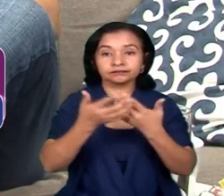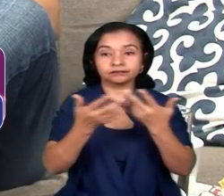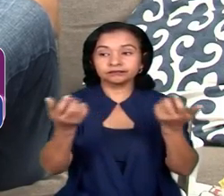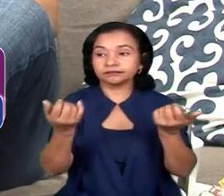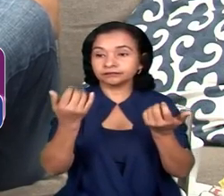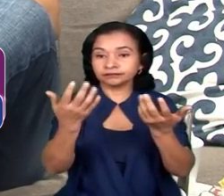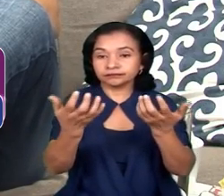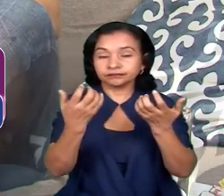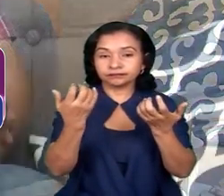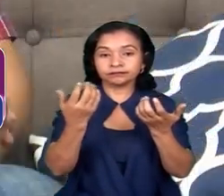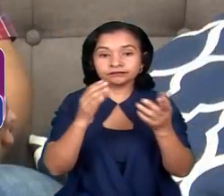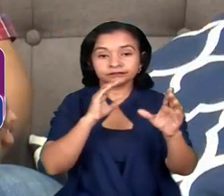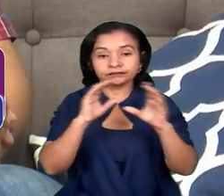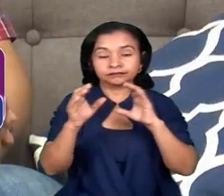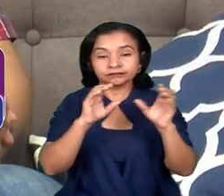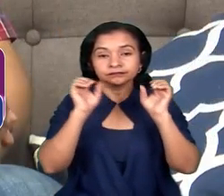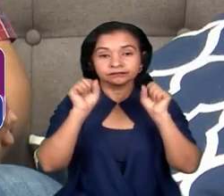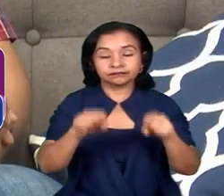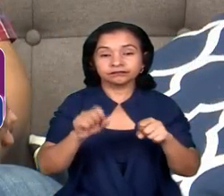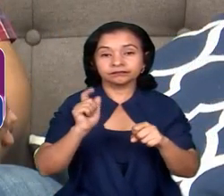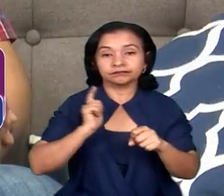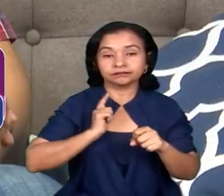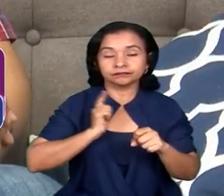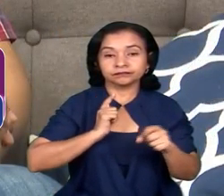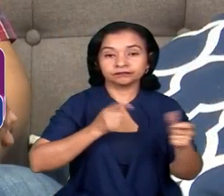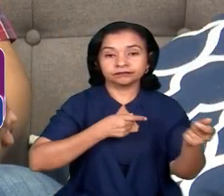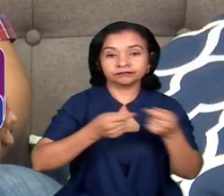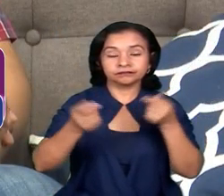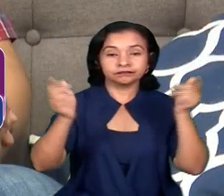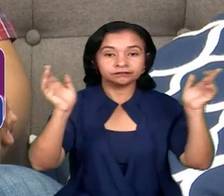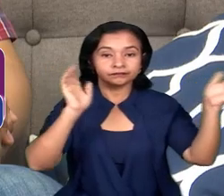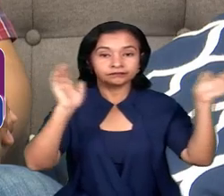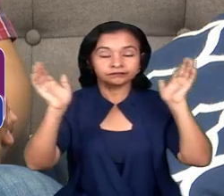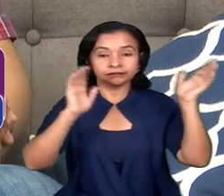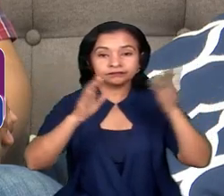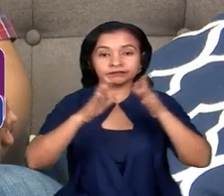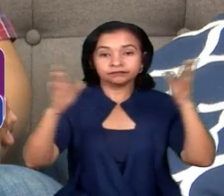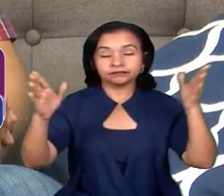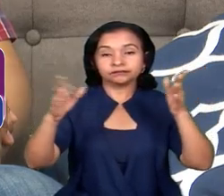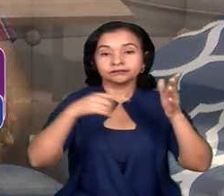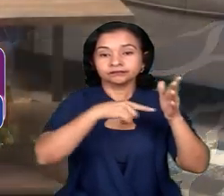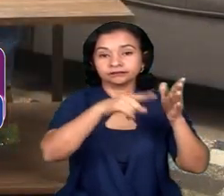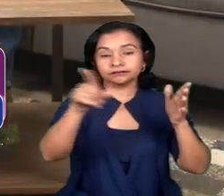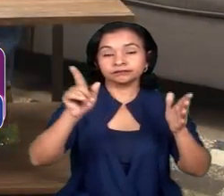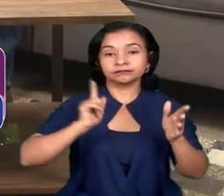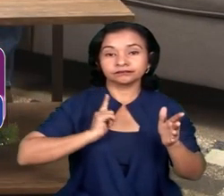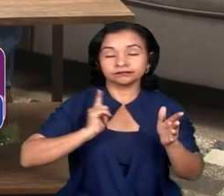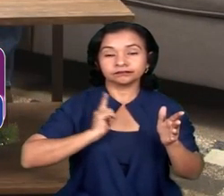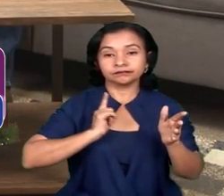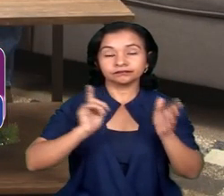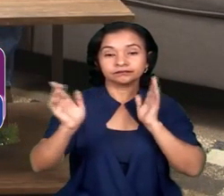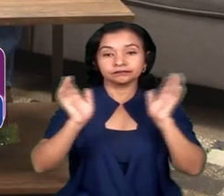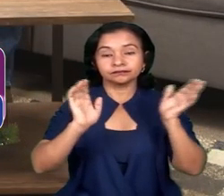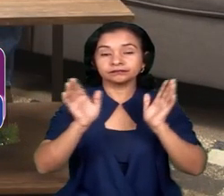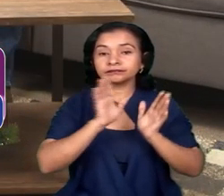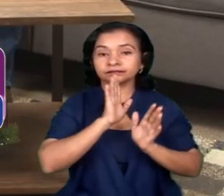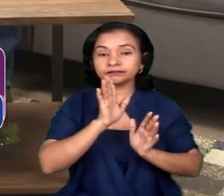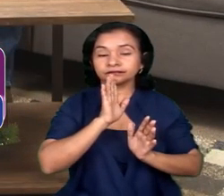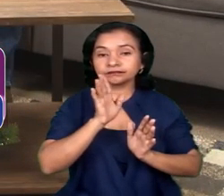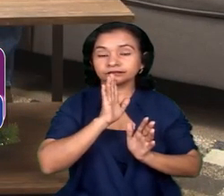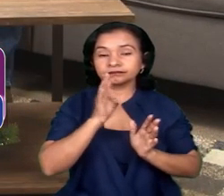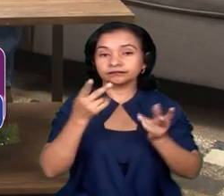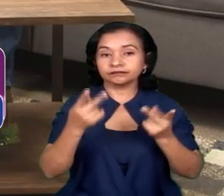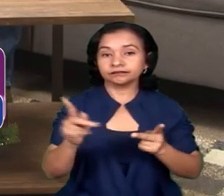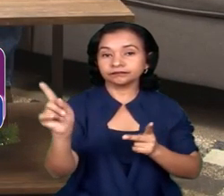si quieren diálogo, el diálogo lo podemos tener entre los comerciantes pequeños y grandes con ellos. Quieren que tengamos diálogo, platiquemos, pero